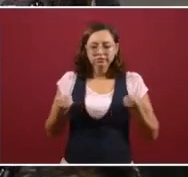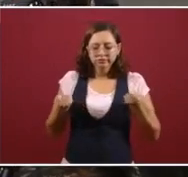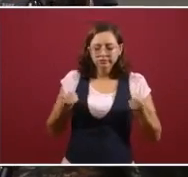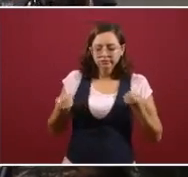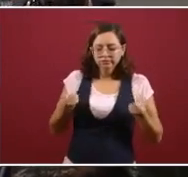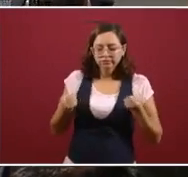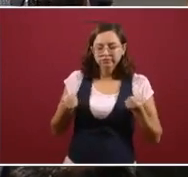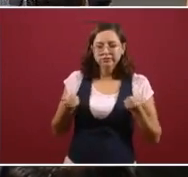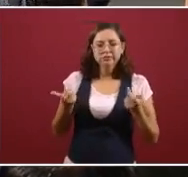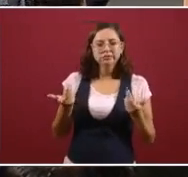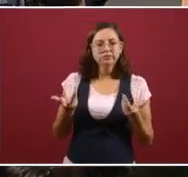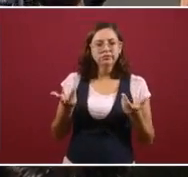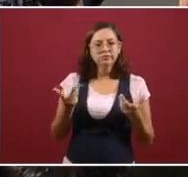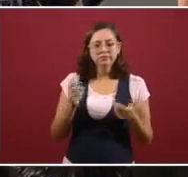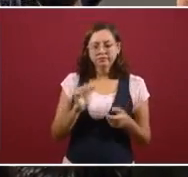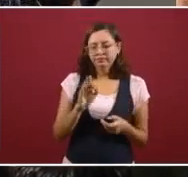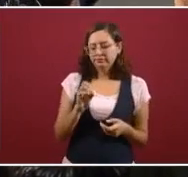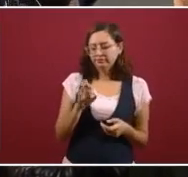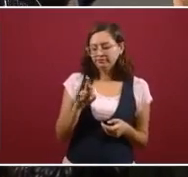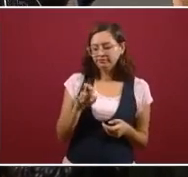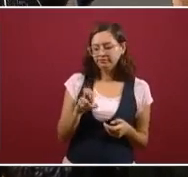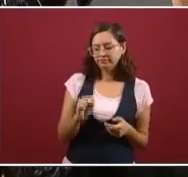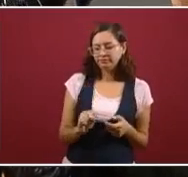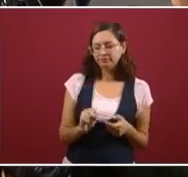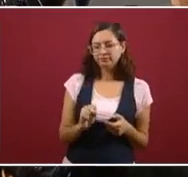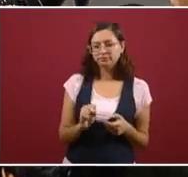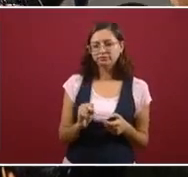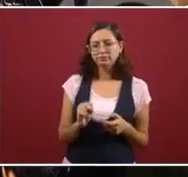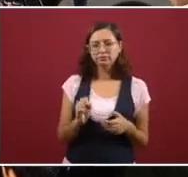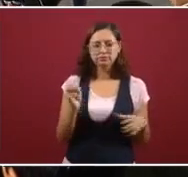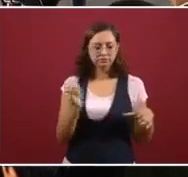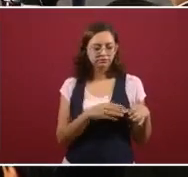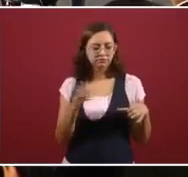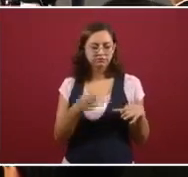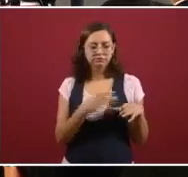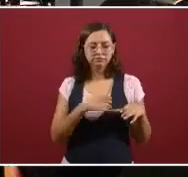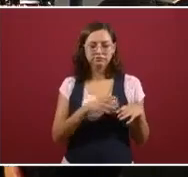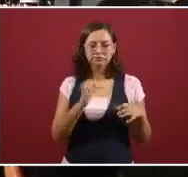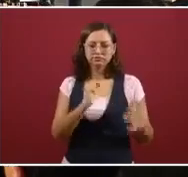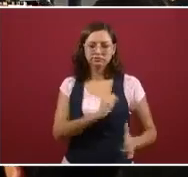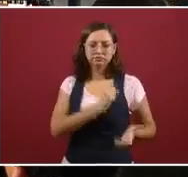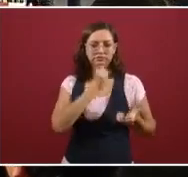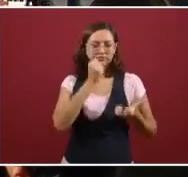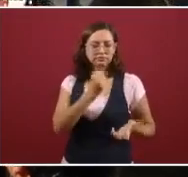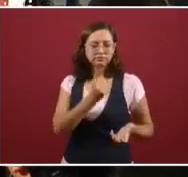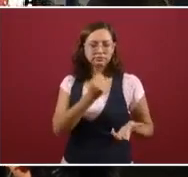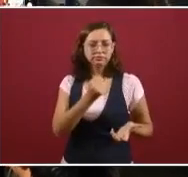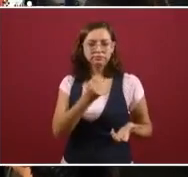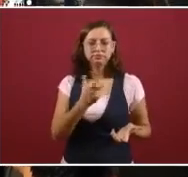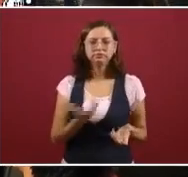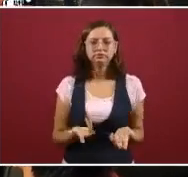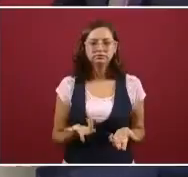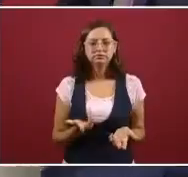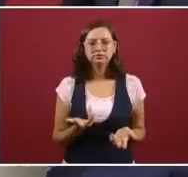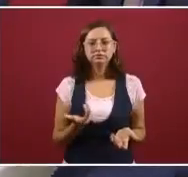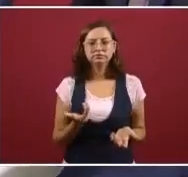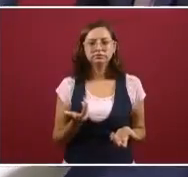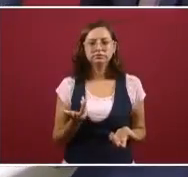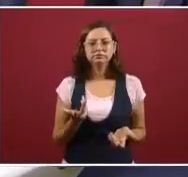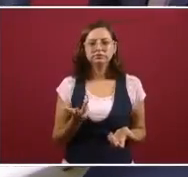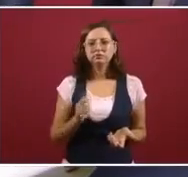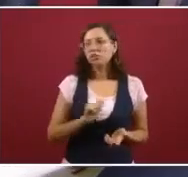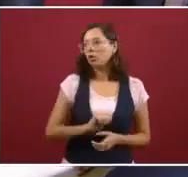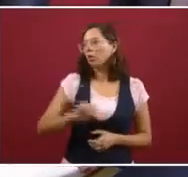las pensiones, por el pago a las Afores, y en